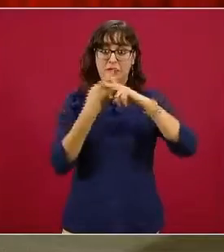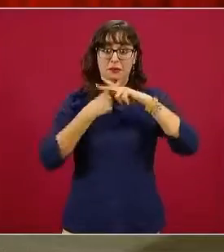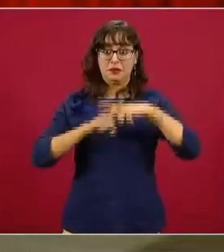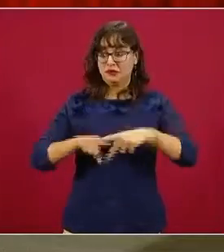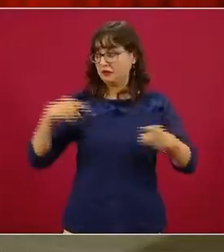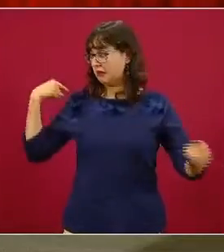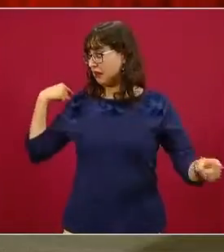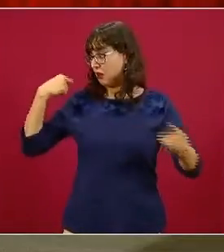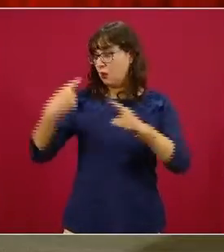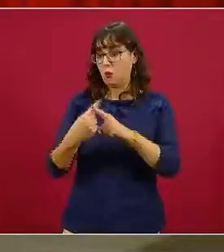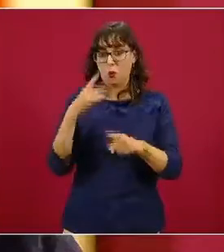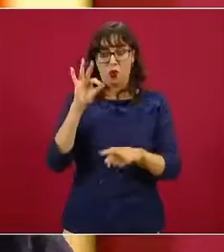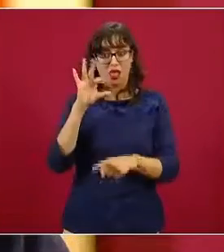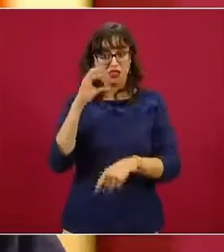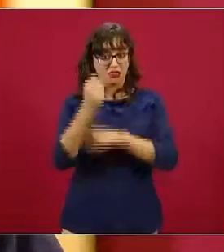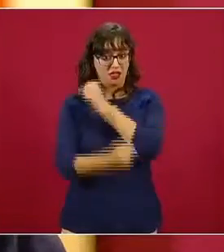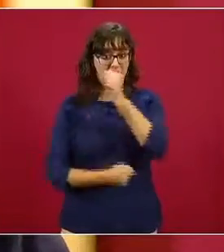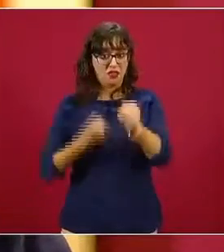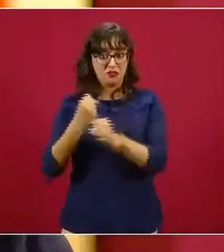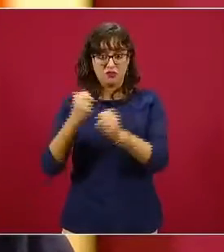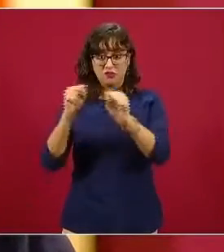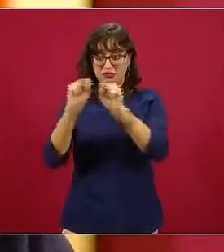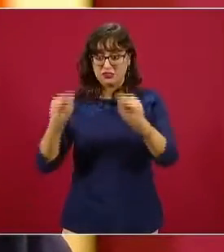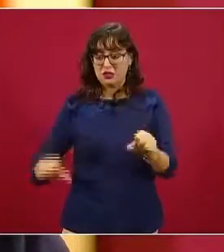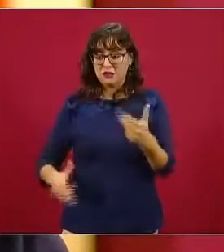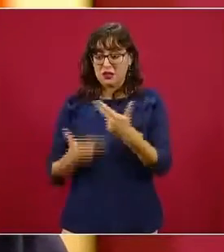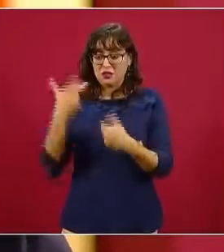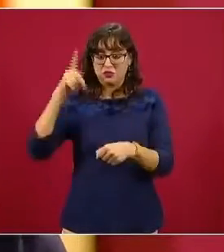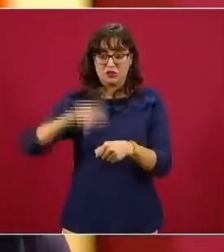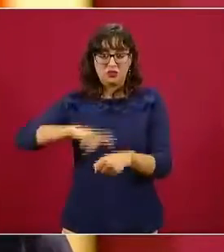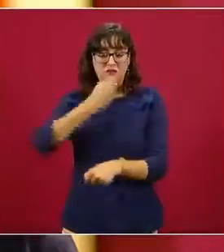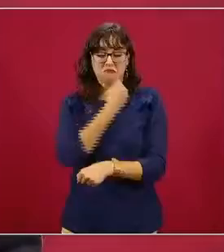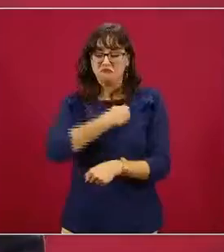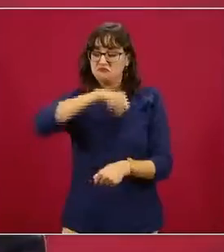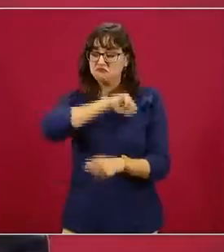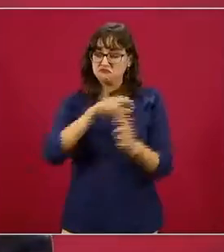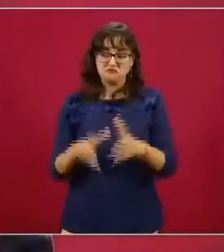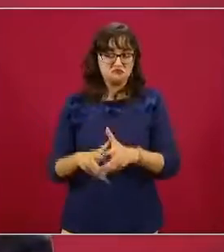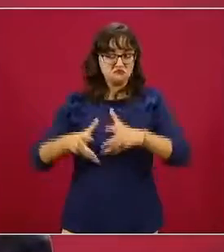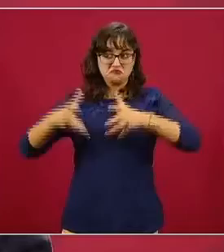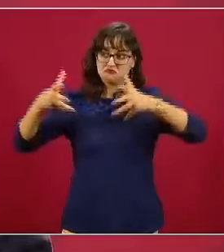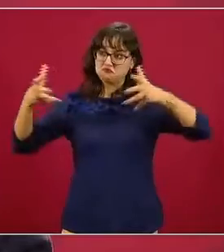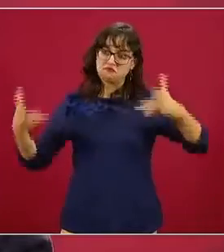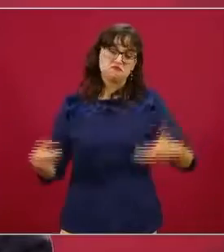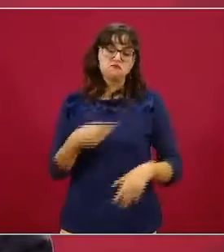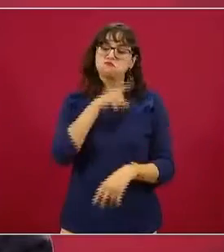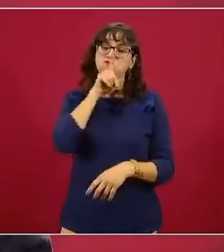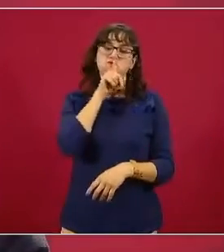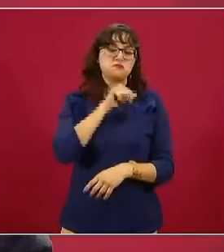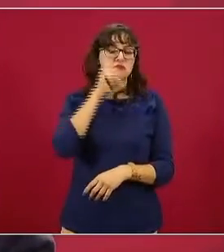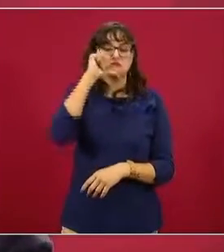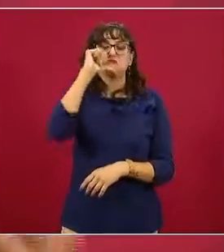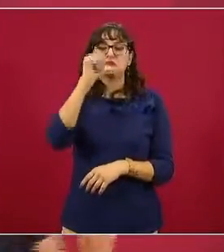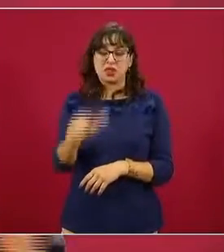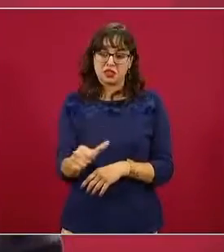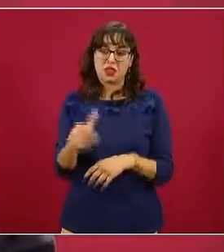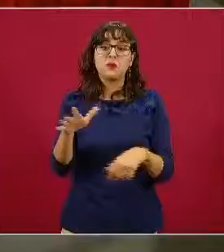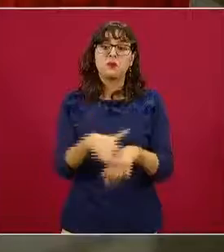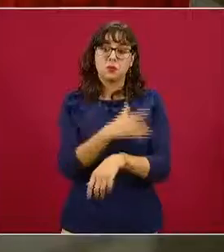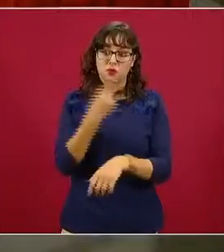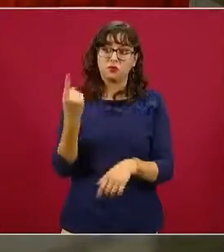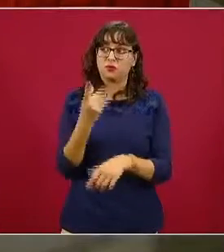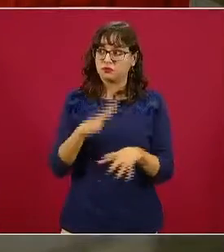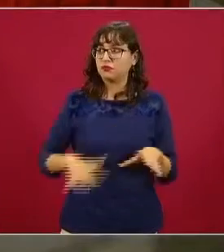casi 40 años de un sistema nacional de salud que no creció en la capacidad que se necesita, dado el